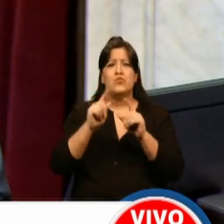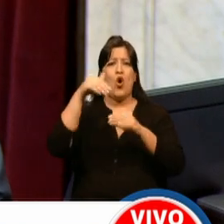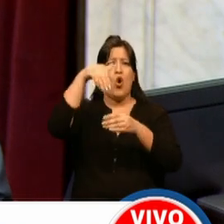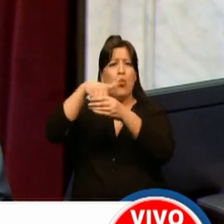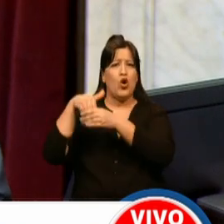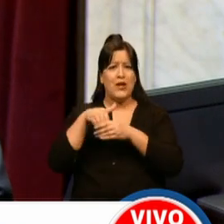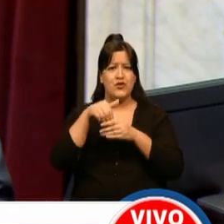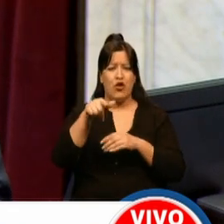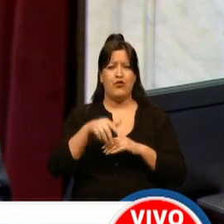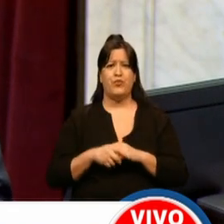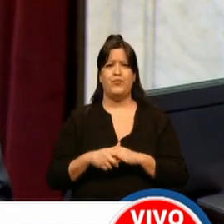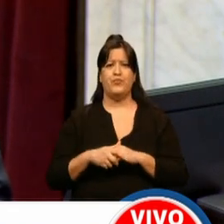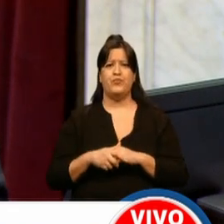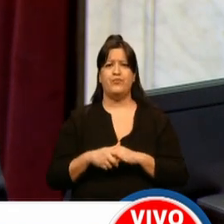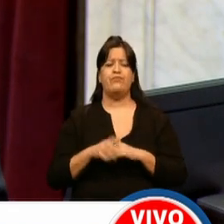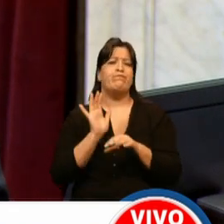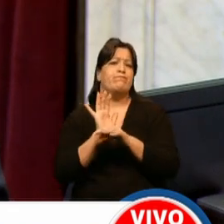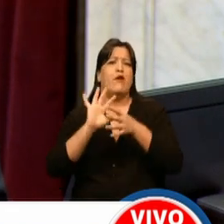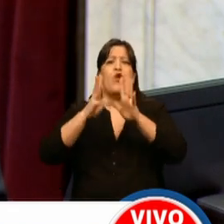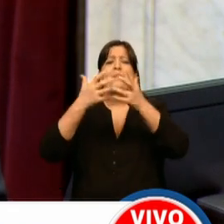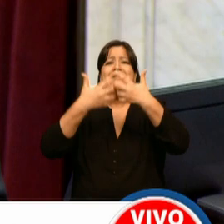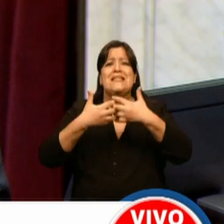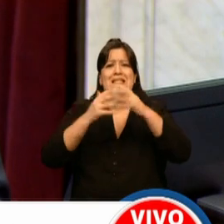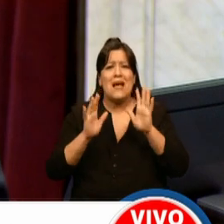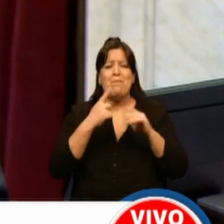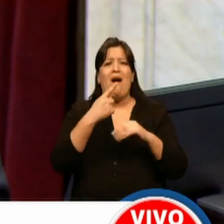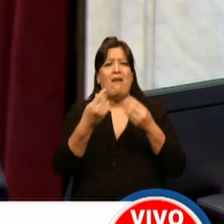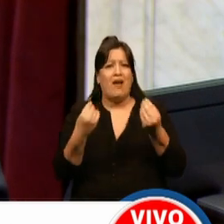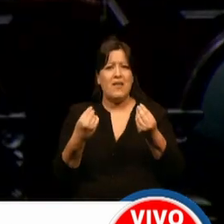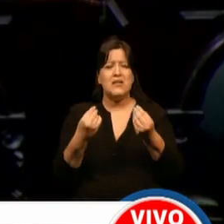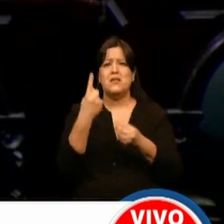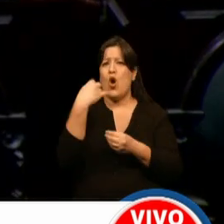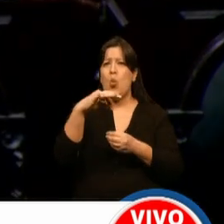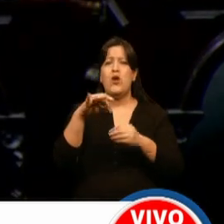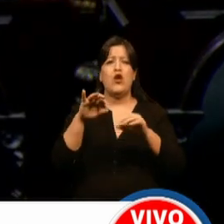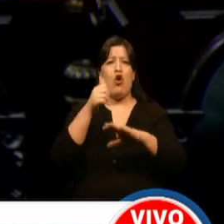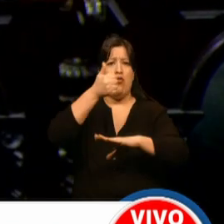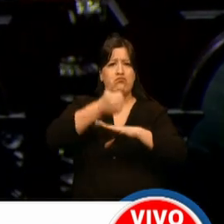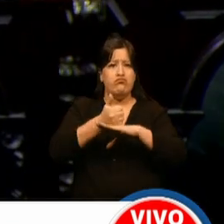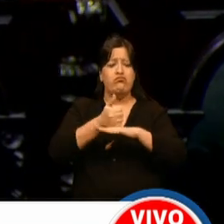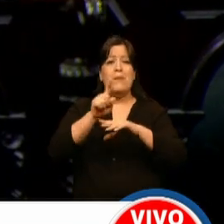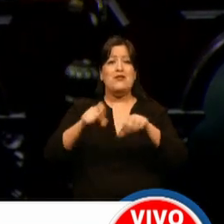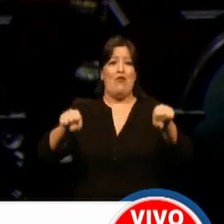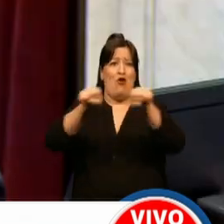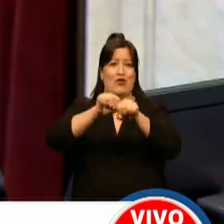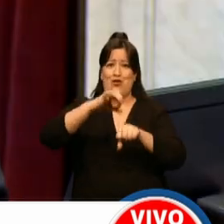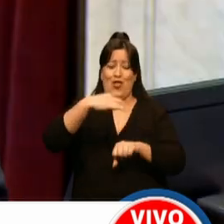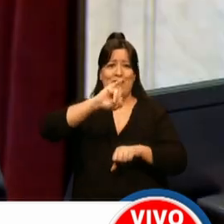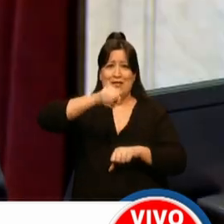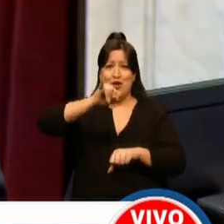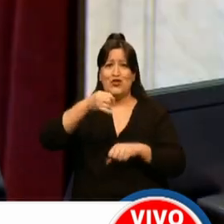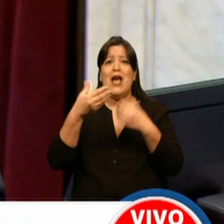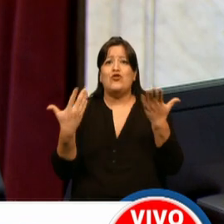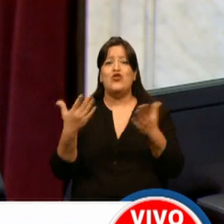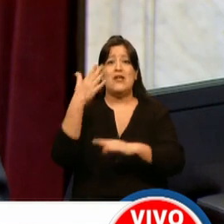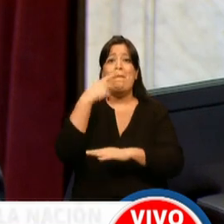votación veamos el sistema prevé que el único recinto válido es el de bloqueo a los efectos